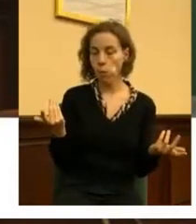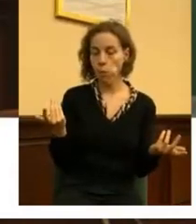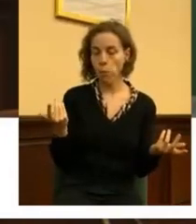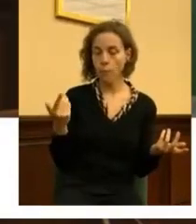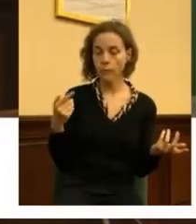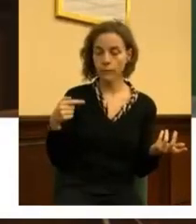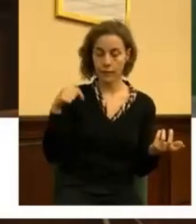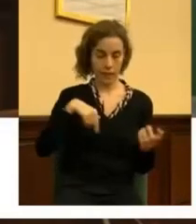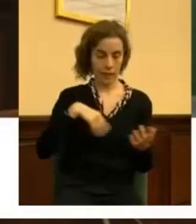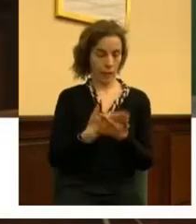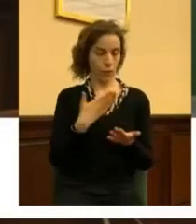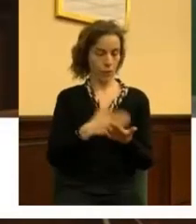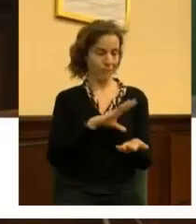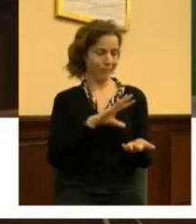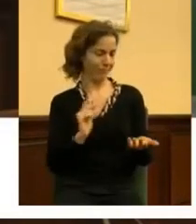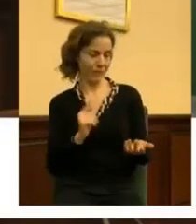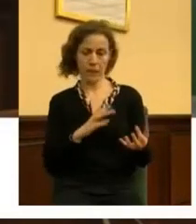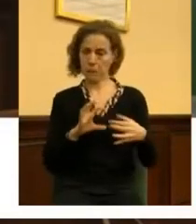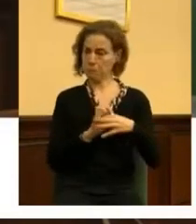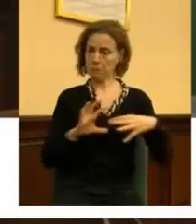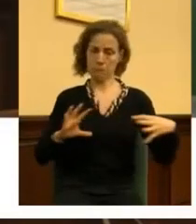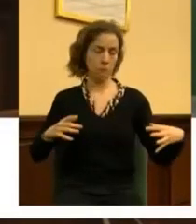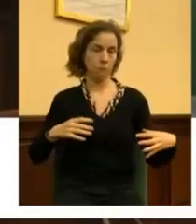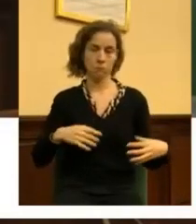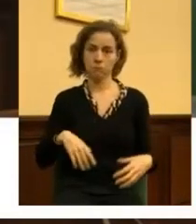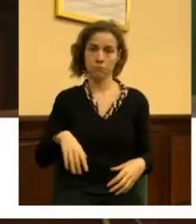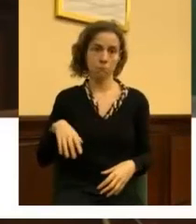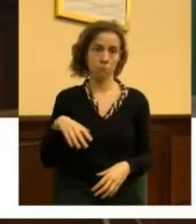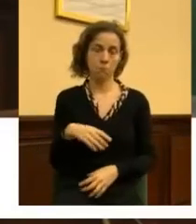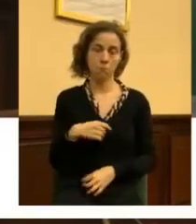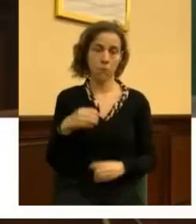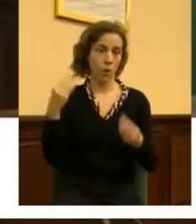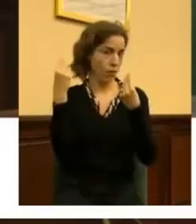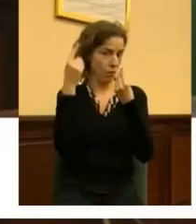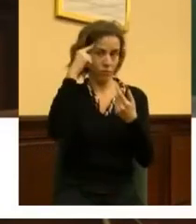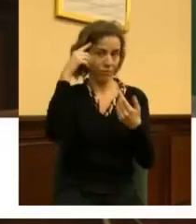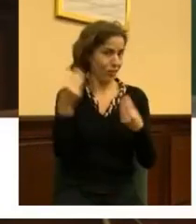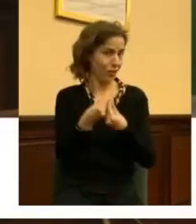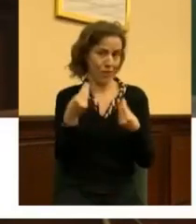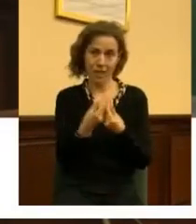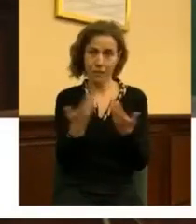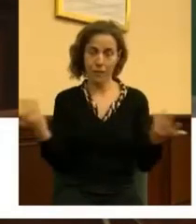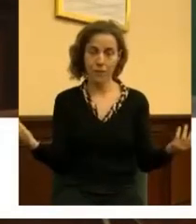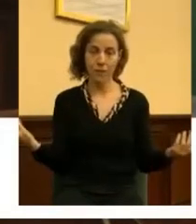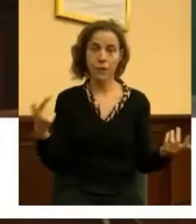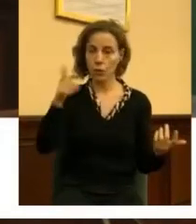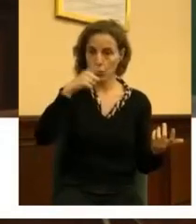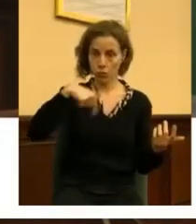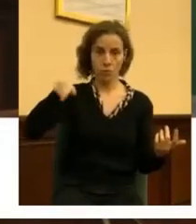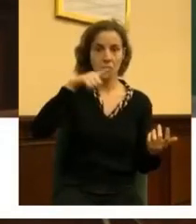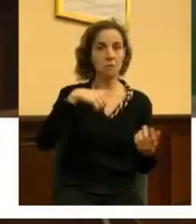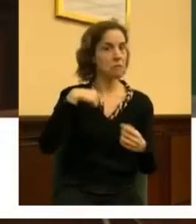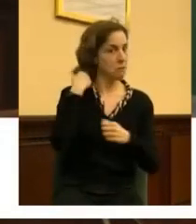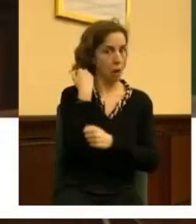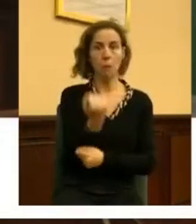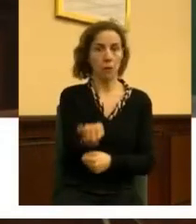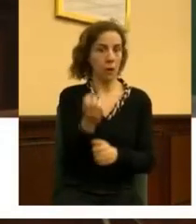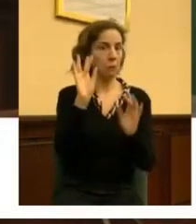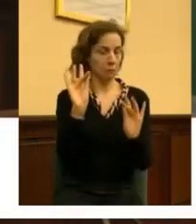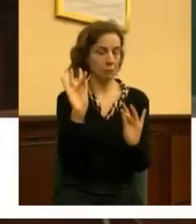no entienden esta moción. Nosotros desde luego sí que la vamos a apoyar